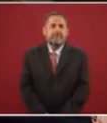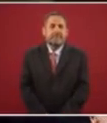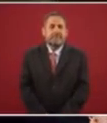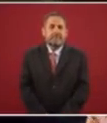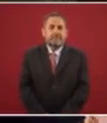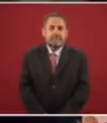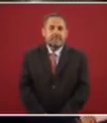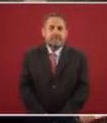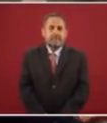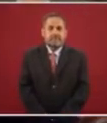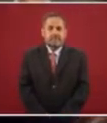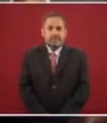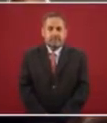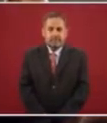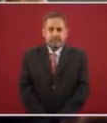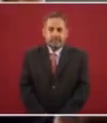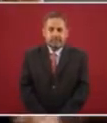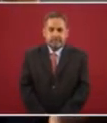Sí.